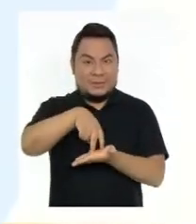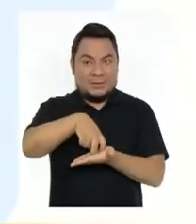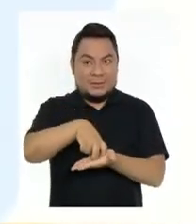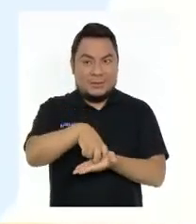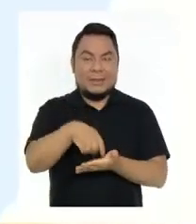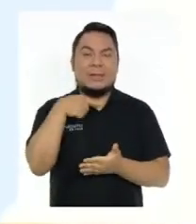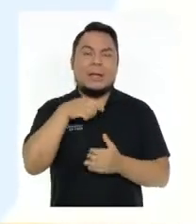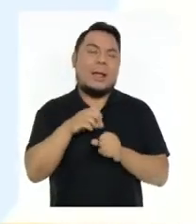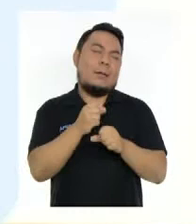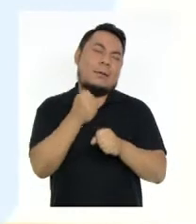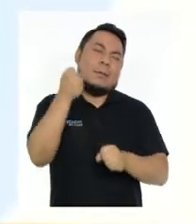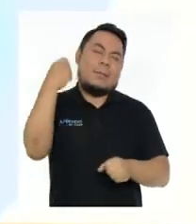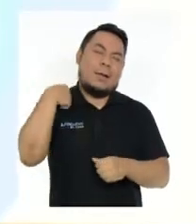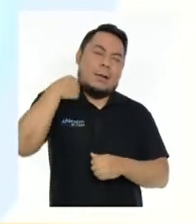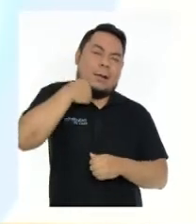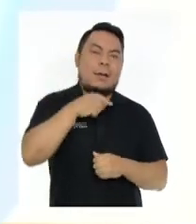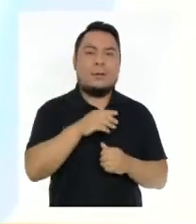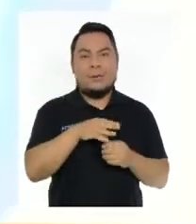Estiro el brazo, vamos.